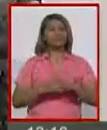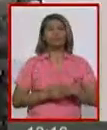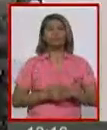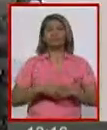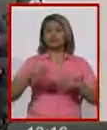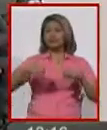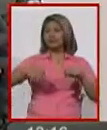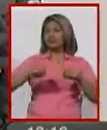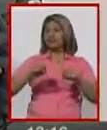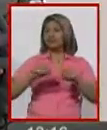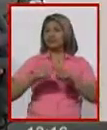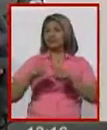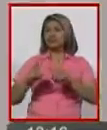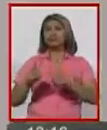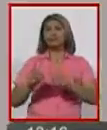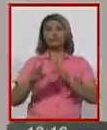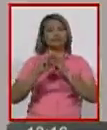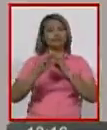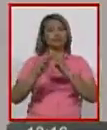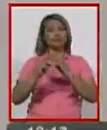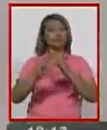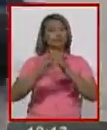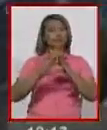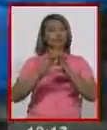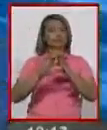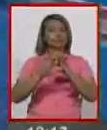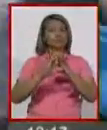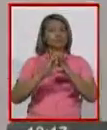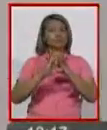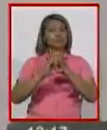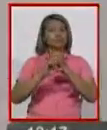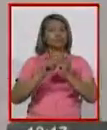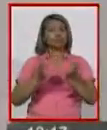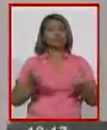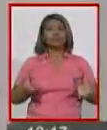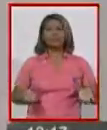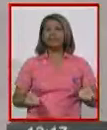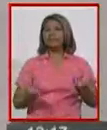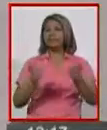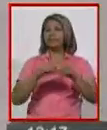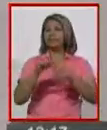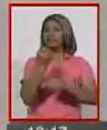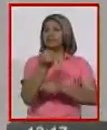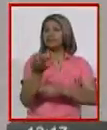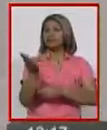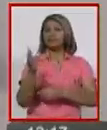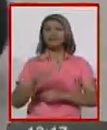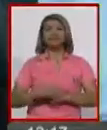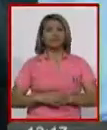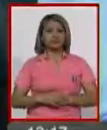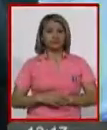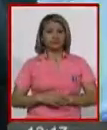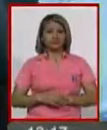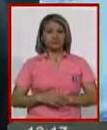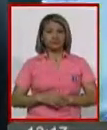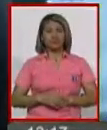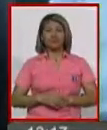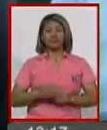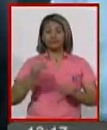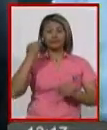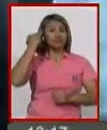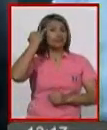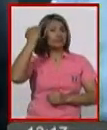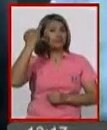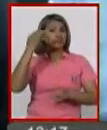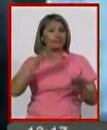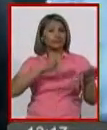así una moto, un micro, un camión, un tractor, no necesariamente que tengan un vehículo 4x4. La